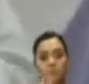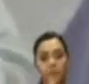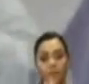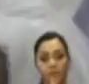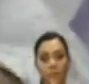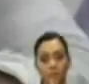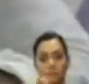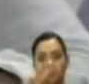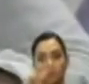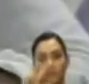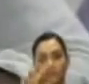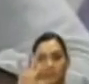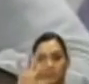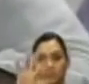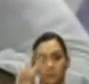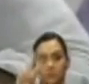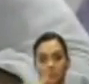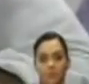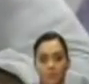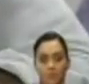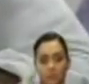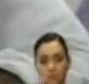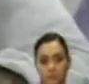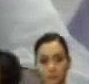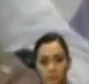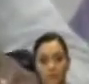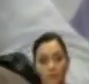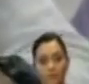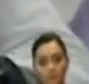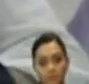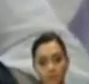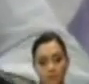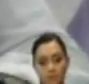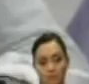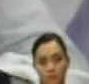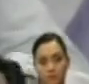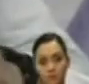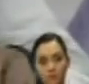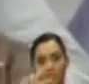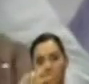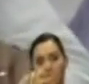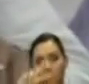unificado, $352 mensuales, hasta 7 salarios básicos unificados,